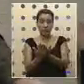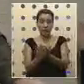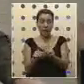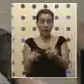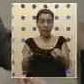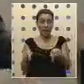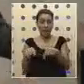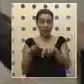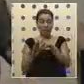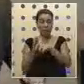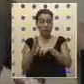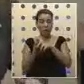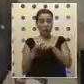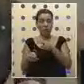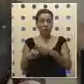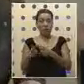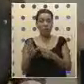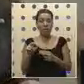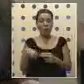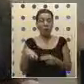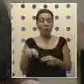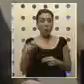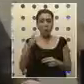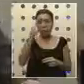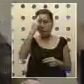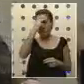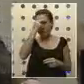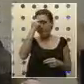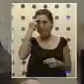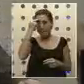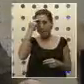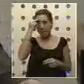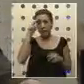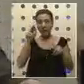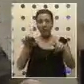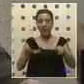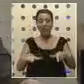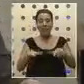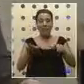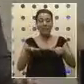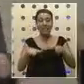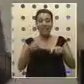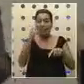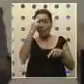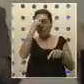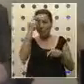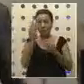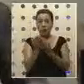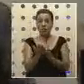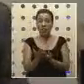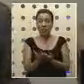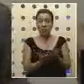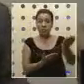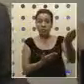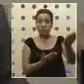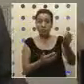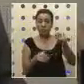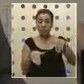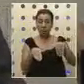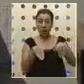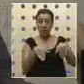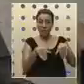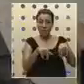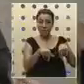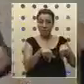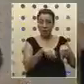proyecto así llamado Bono Marzo y el 17 de marzo fue despachado por esta